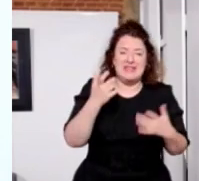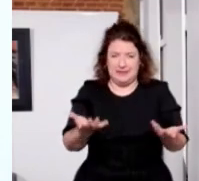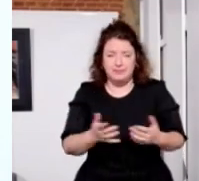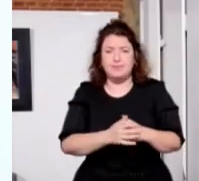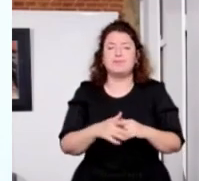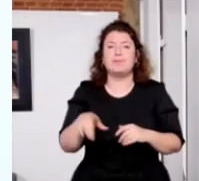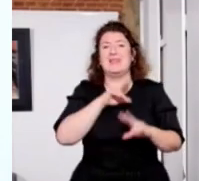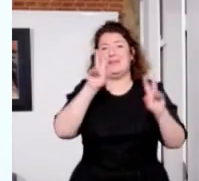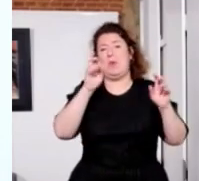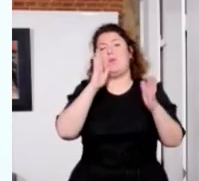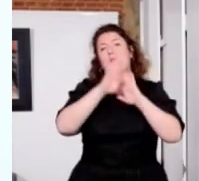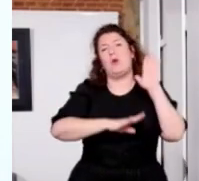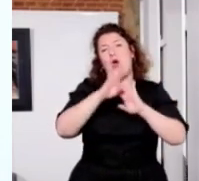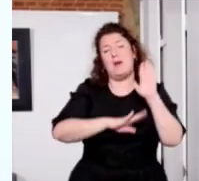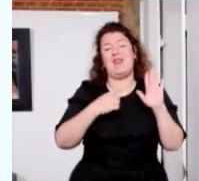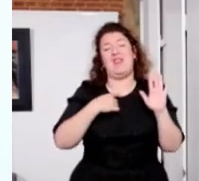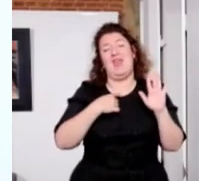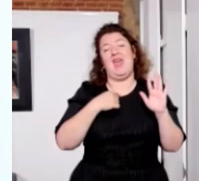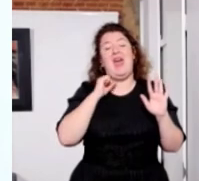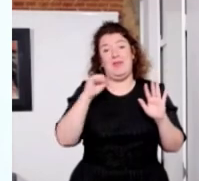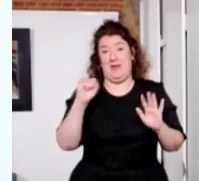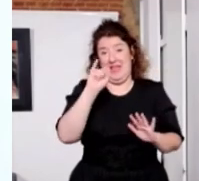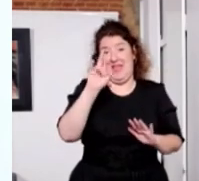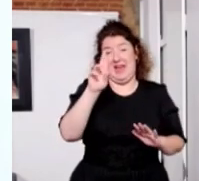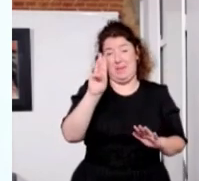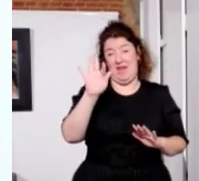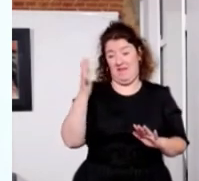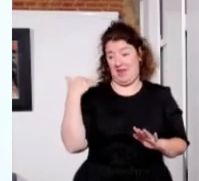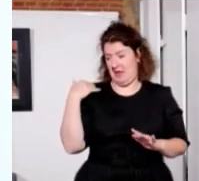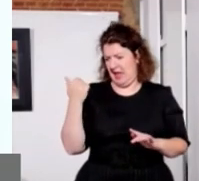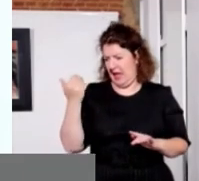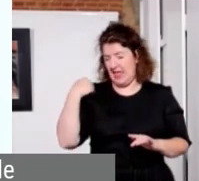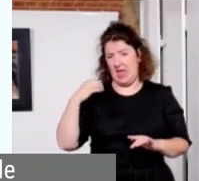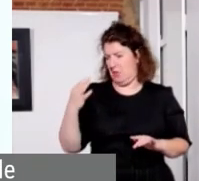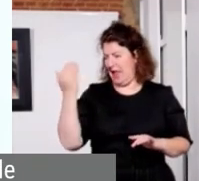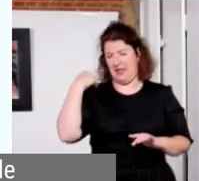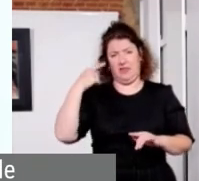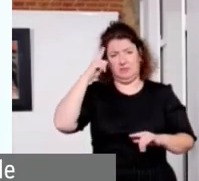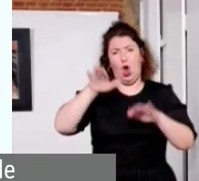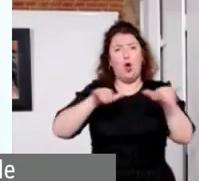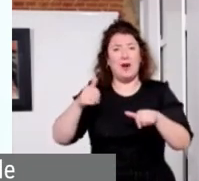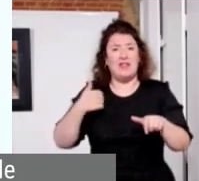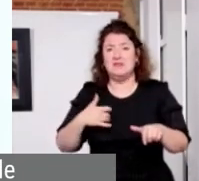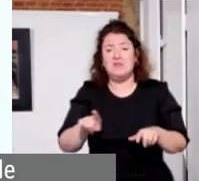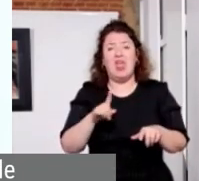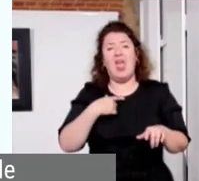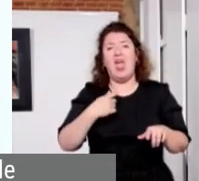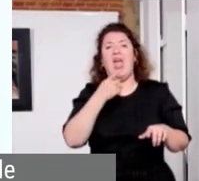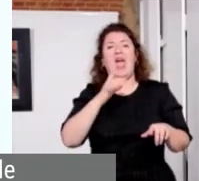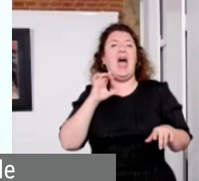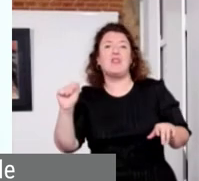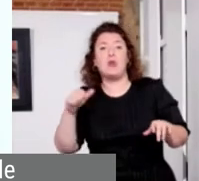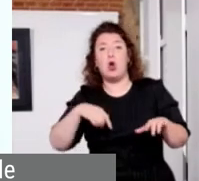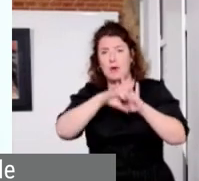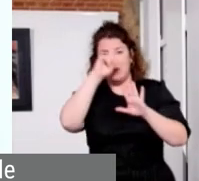de adicciones, por ejemplo, en este último IRPF que se convocó antes de ayer o ayer, el tema de adicciones queda disminuido en la Comunidad